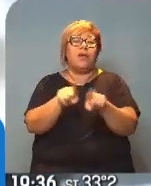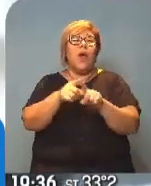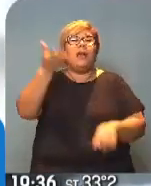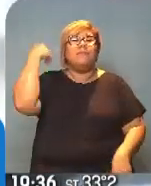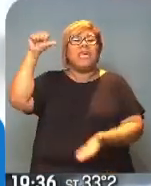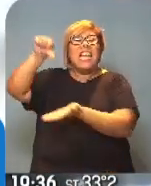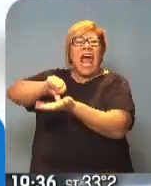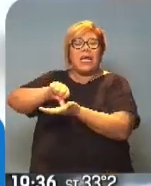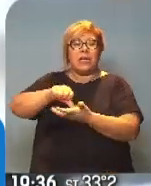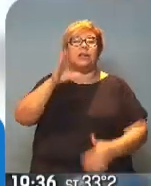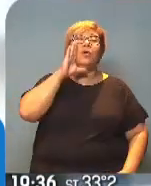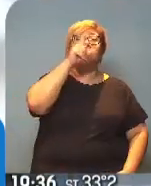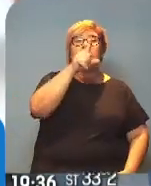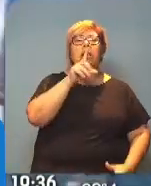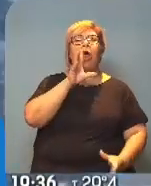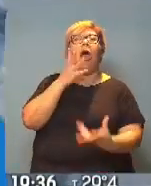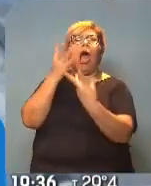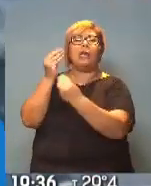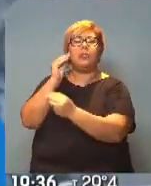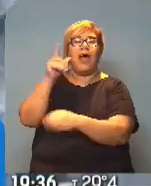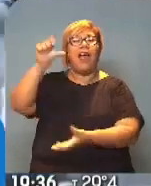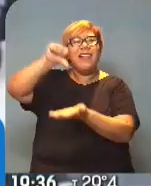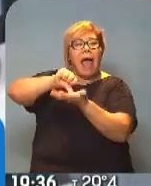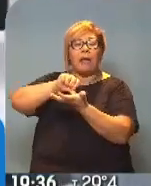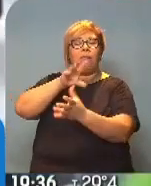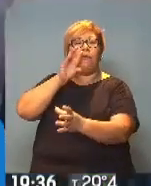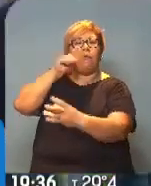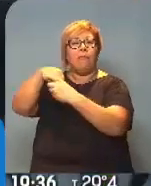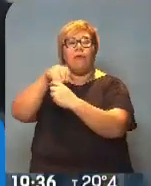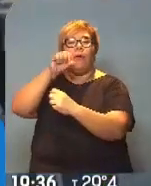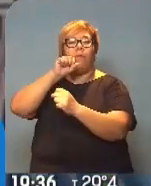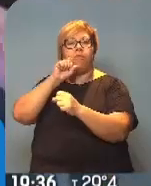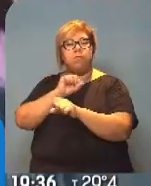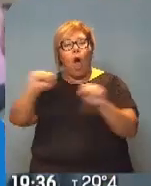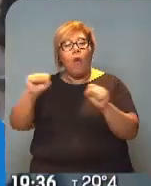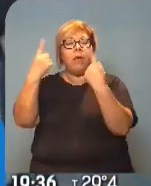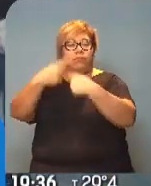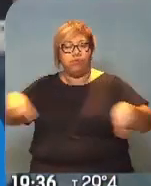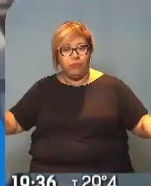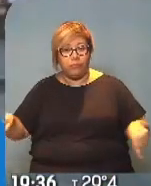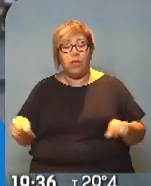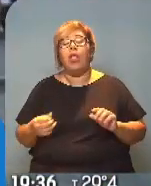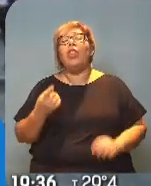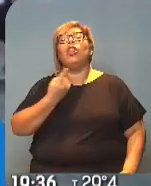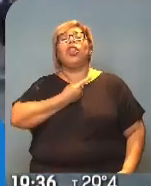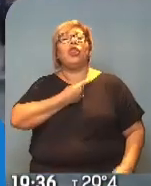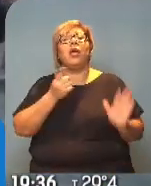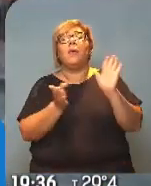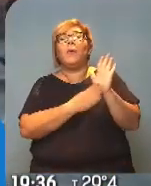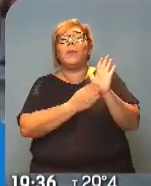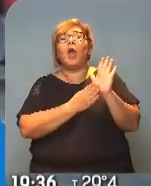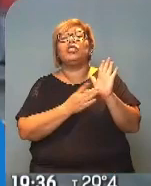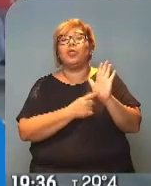es la autodeterminación de los pueblos. ¿Dónde reside la soberanía de los pueblos? ¿Dónde dicen nuestras constituciones? ¿Dónde dice la constitución de